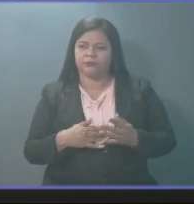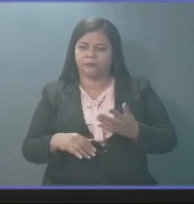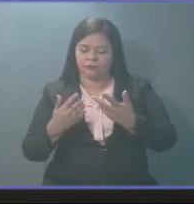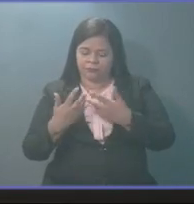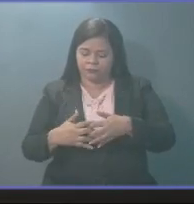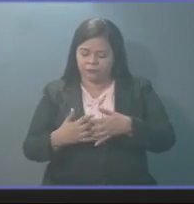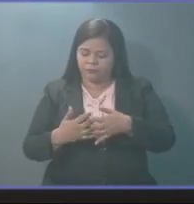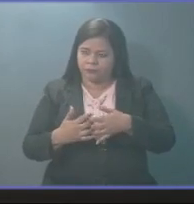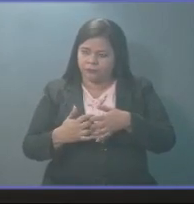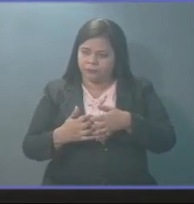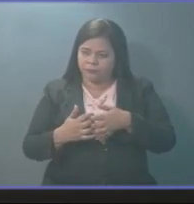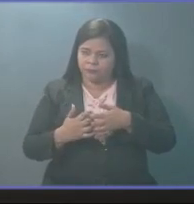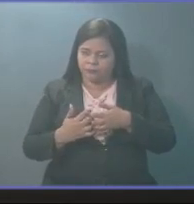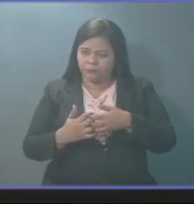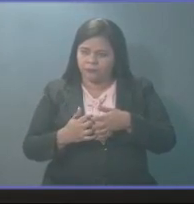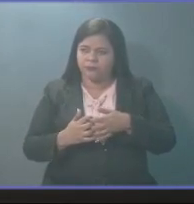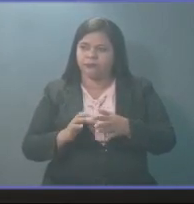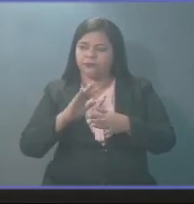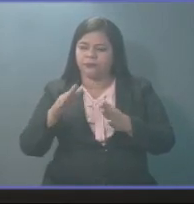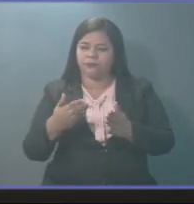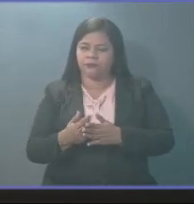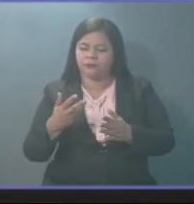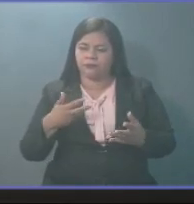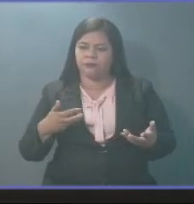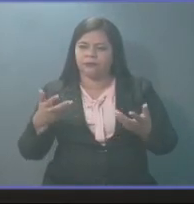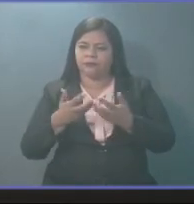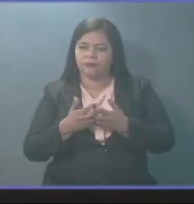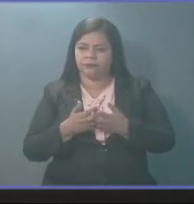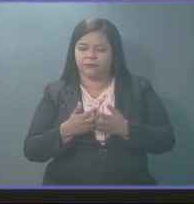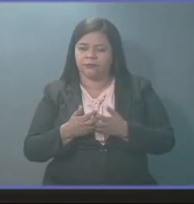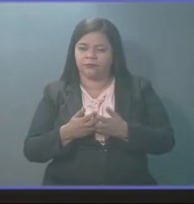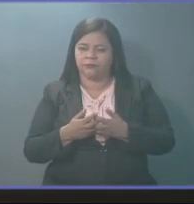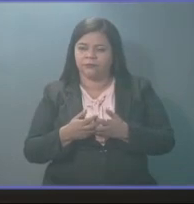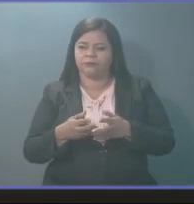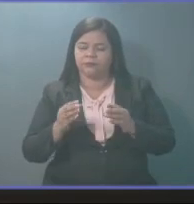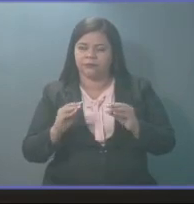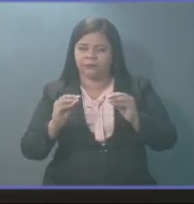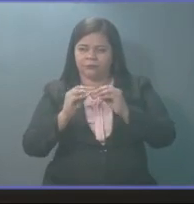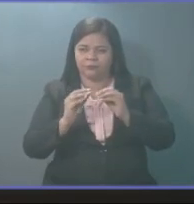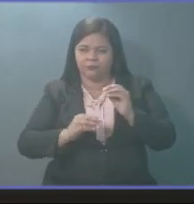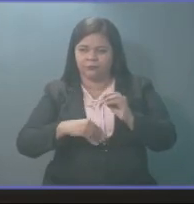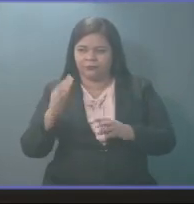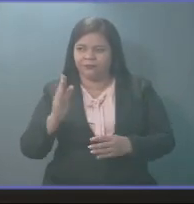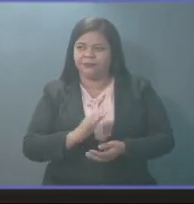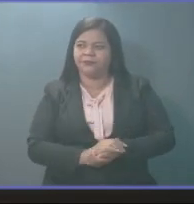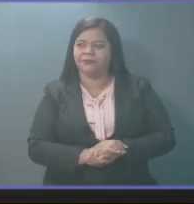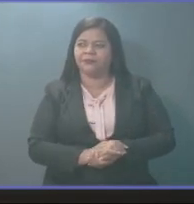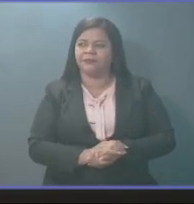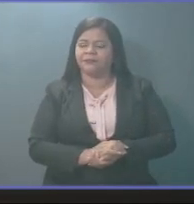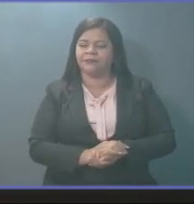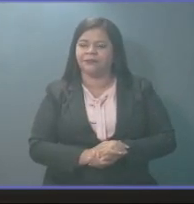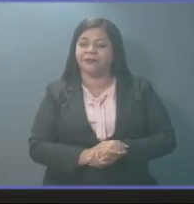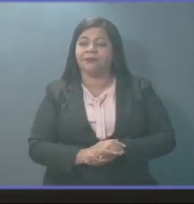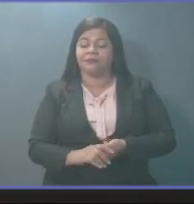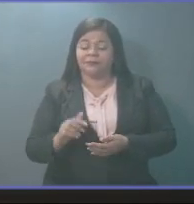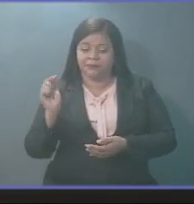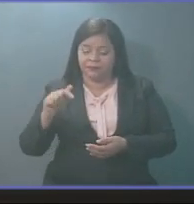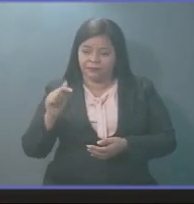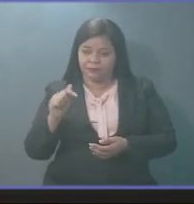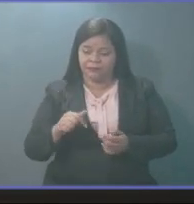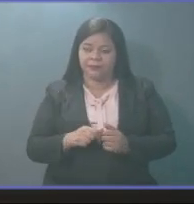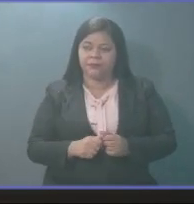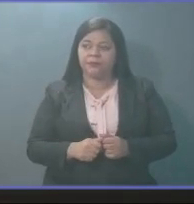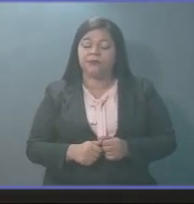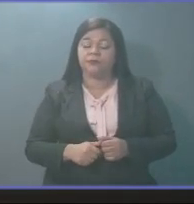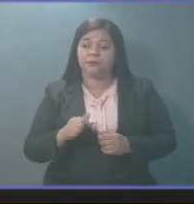que tienen que ver con intereses criados. Hoy estamos dando nuestros votos por